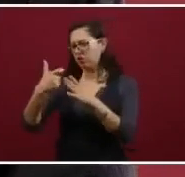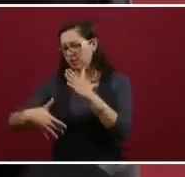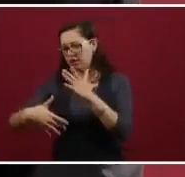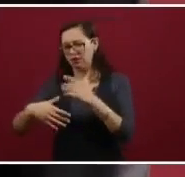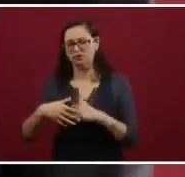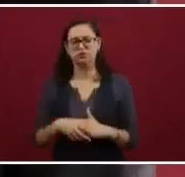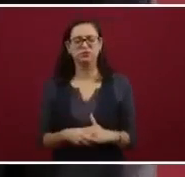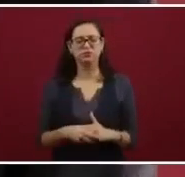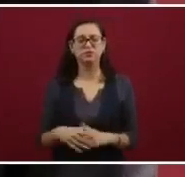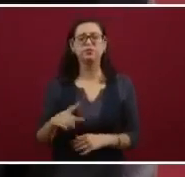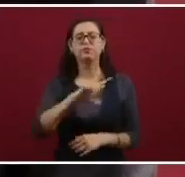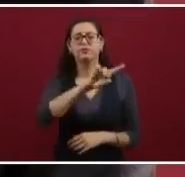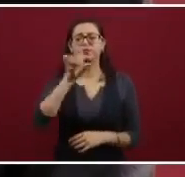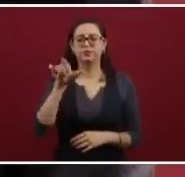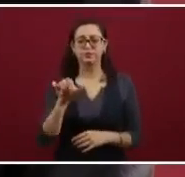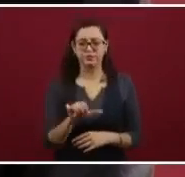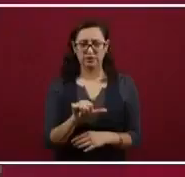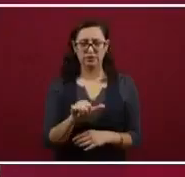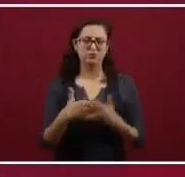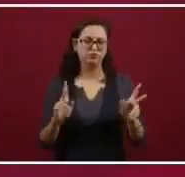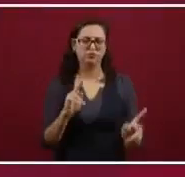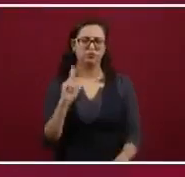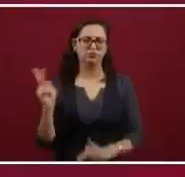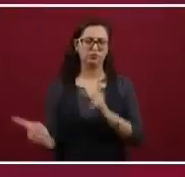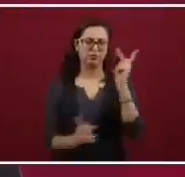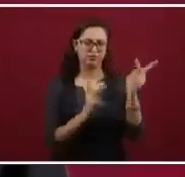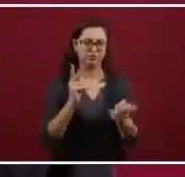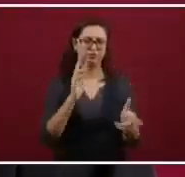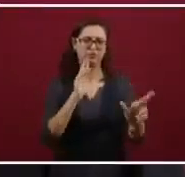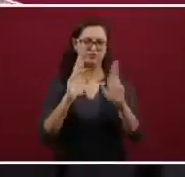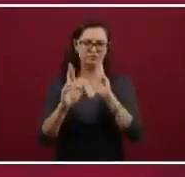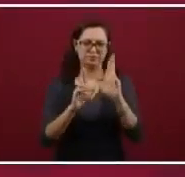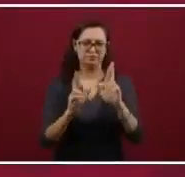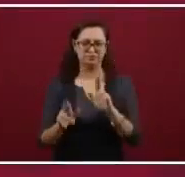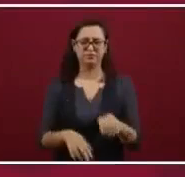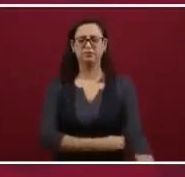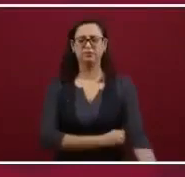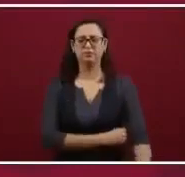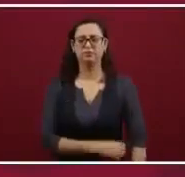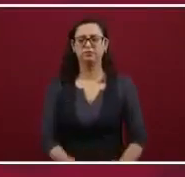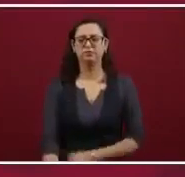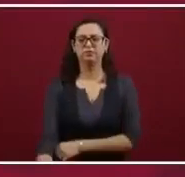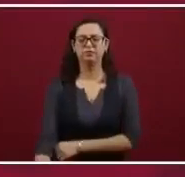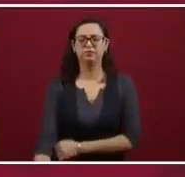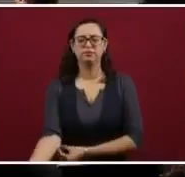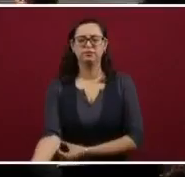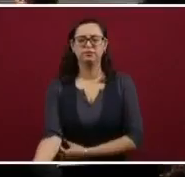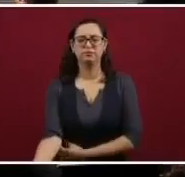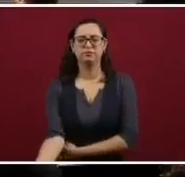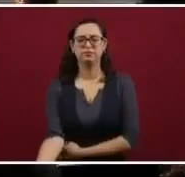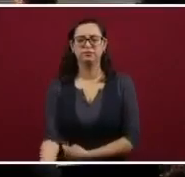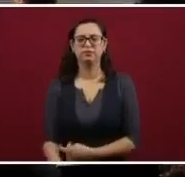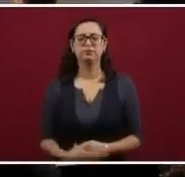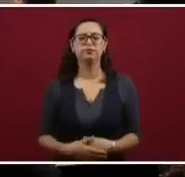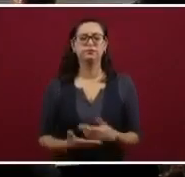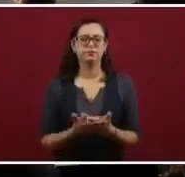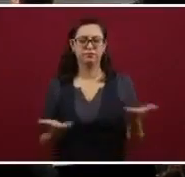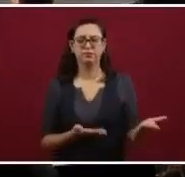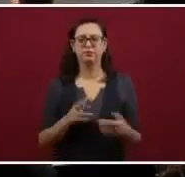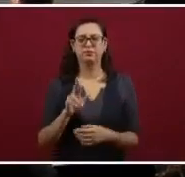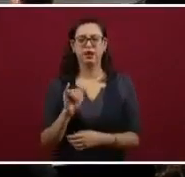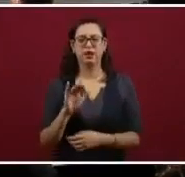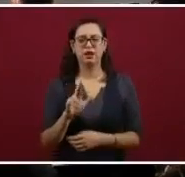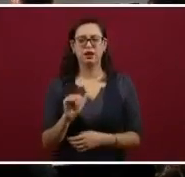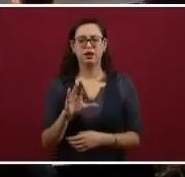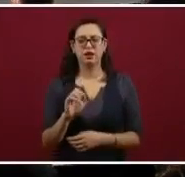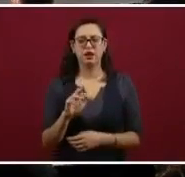y posteriormente abrimos la ronda de preguntas y respuestas. Entonces vamos a darle la palabra a Ricardo, que